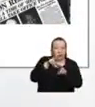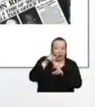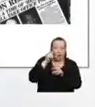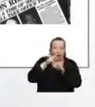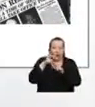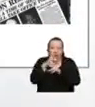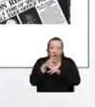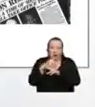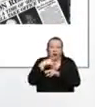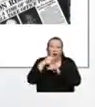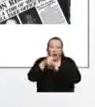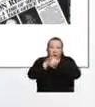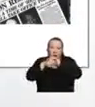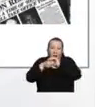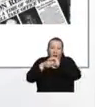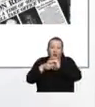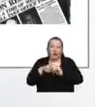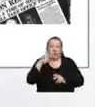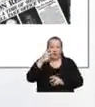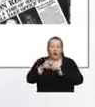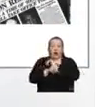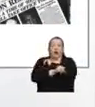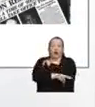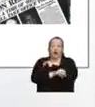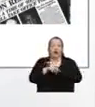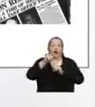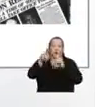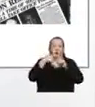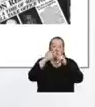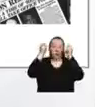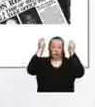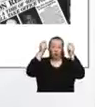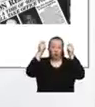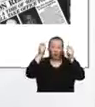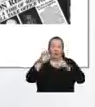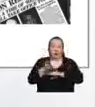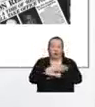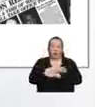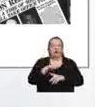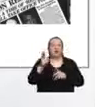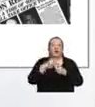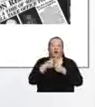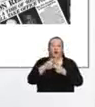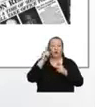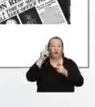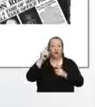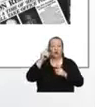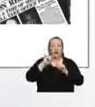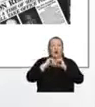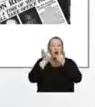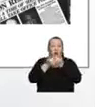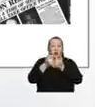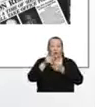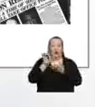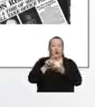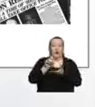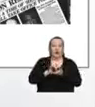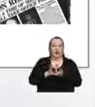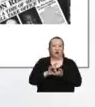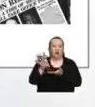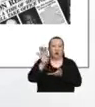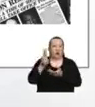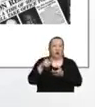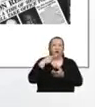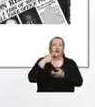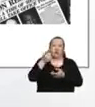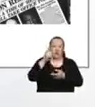campaña bueno tuvo que renunciar sino el senado iba a declarar el impeachment si lo votaba el senado tan loco los